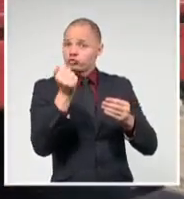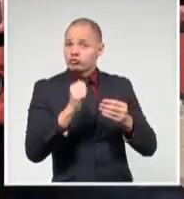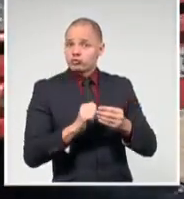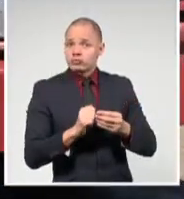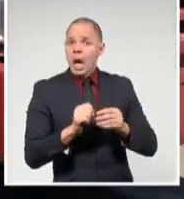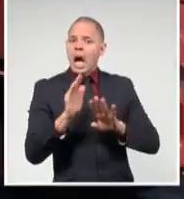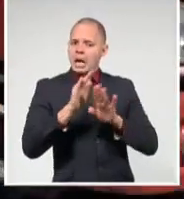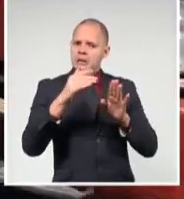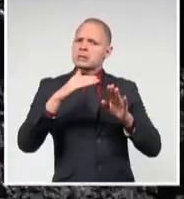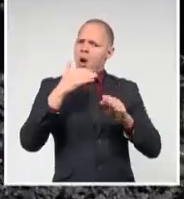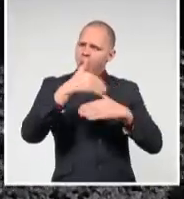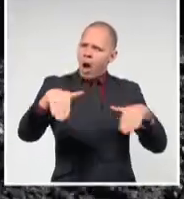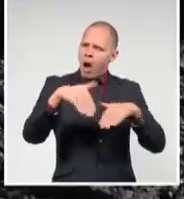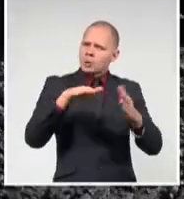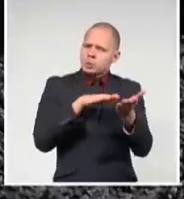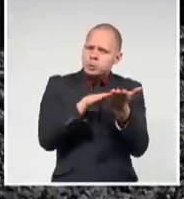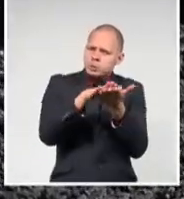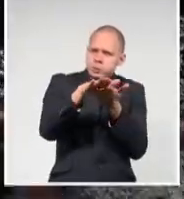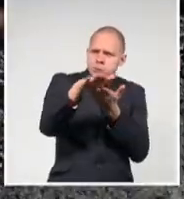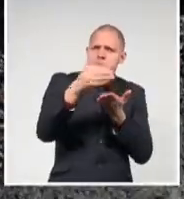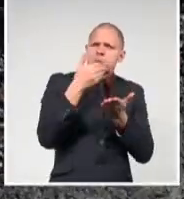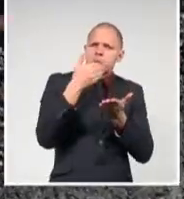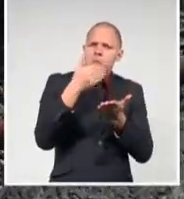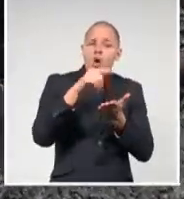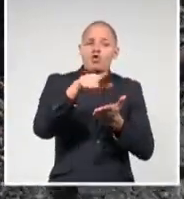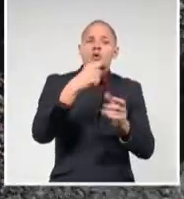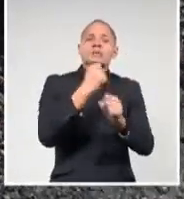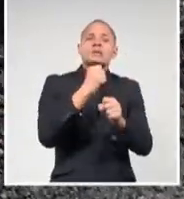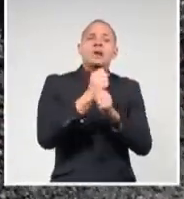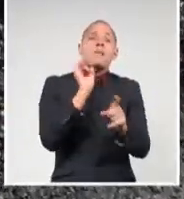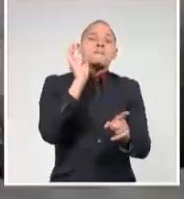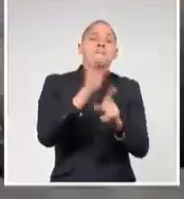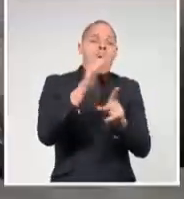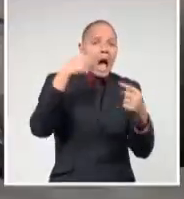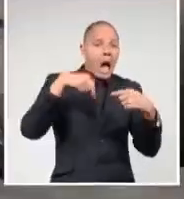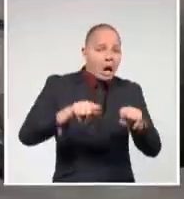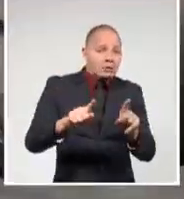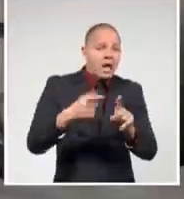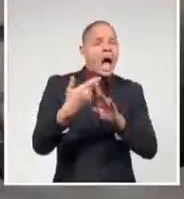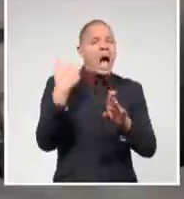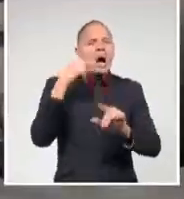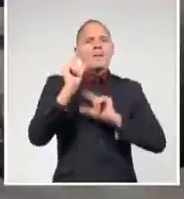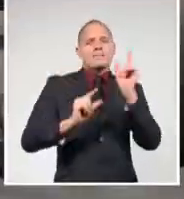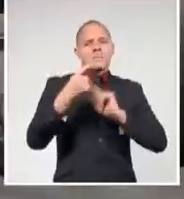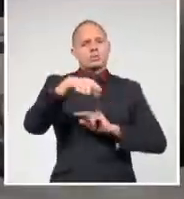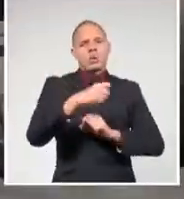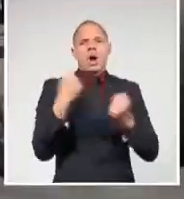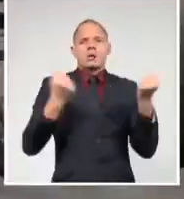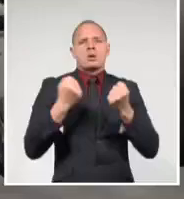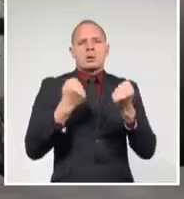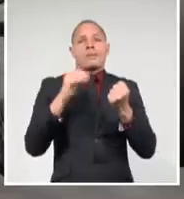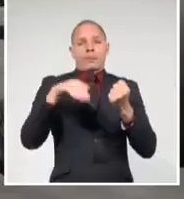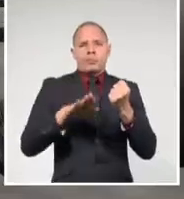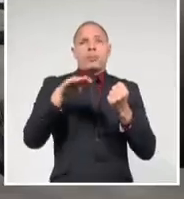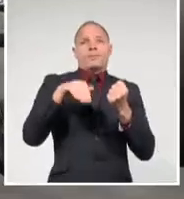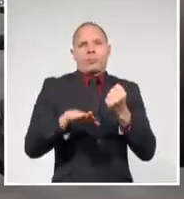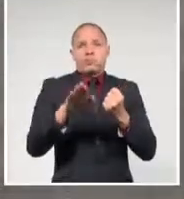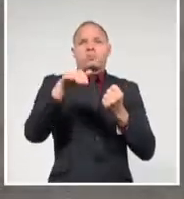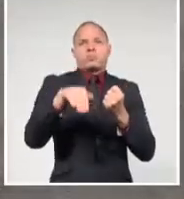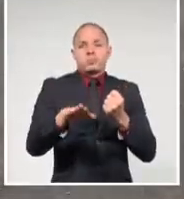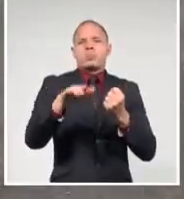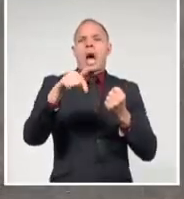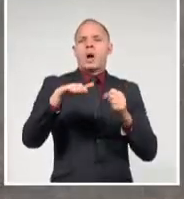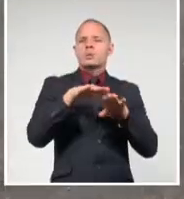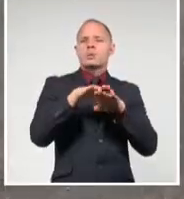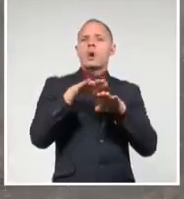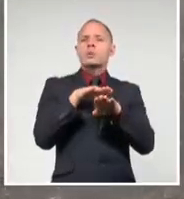carretera Moa-Baracoa, una obra cuya ejecución comienza a poner fin a las angustias de quienes transitan esos 67